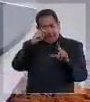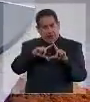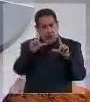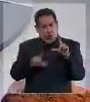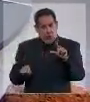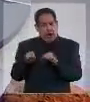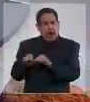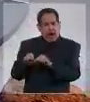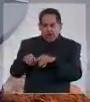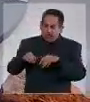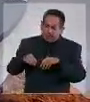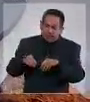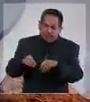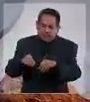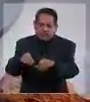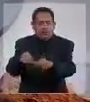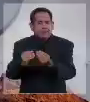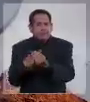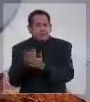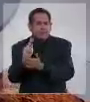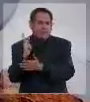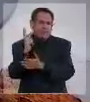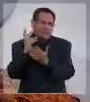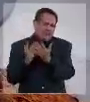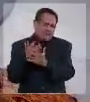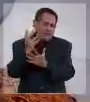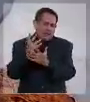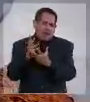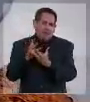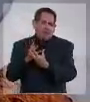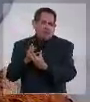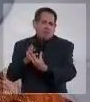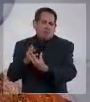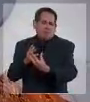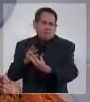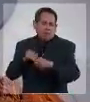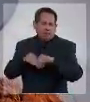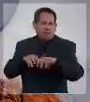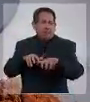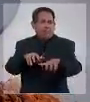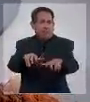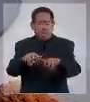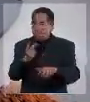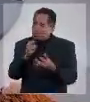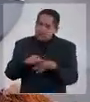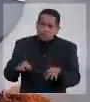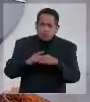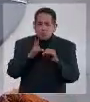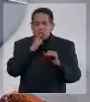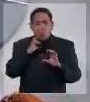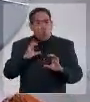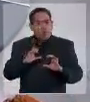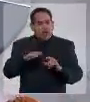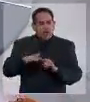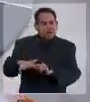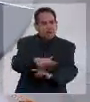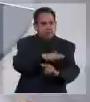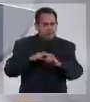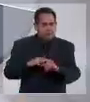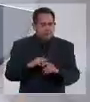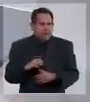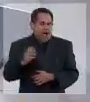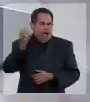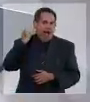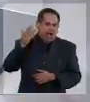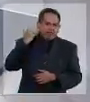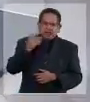con un efecto multiplicador. Primero, lo ambiental, porque se echó abajo